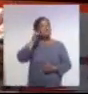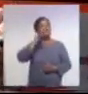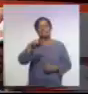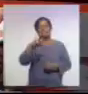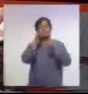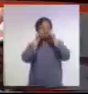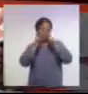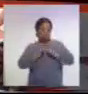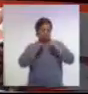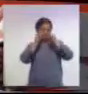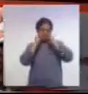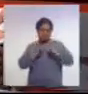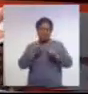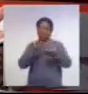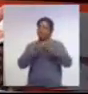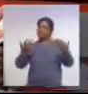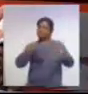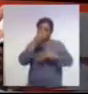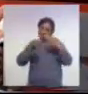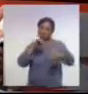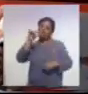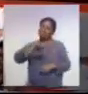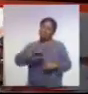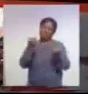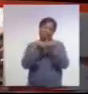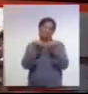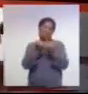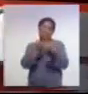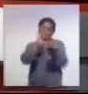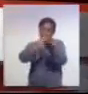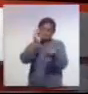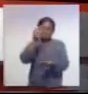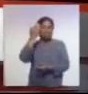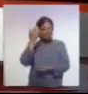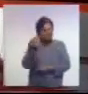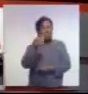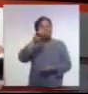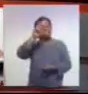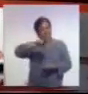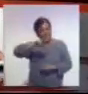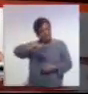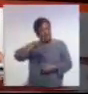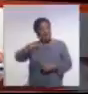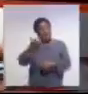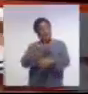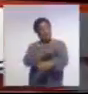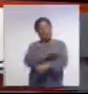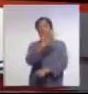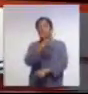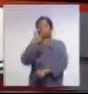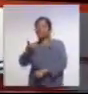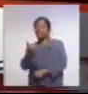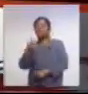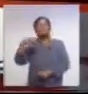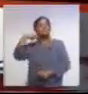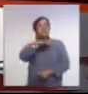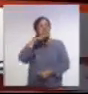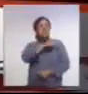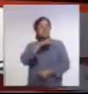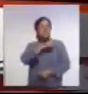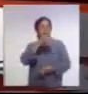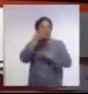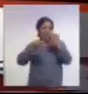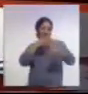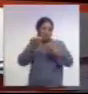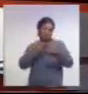emisiones de Ahora Noticias. Esta tarde no fue la excepción, así es que muchísimas gracias de verdad. Acompáñenos, pues ya lo sabe, a las 5, a las 6 hay avances informativos